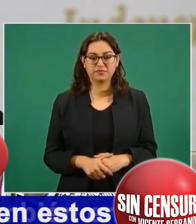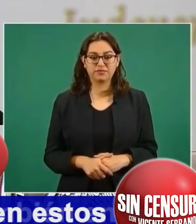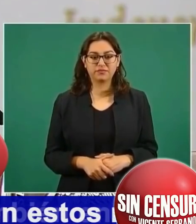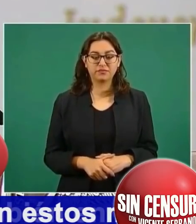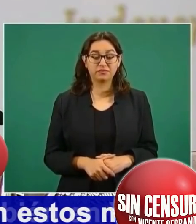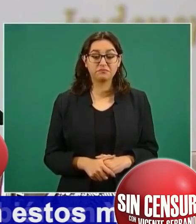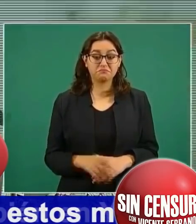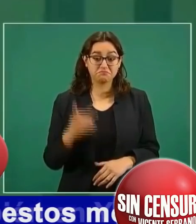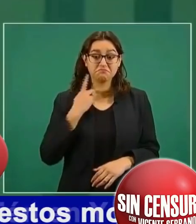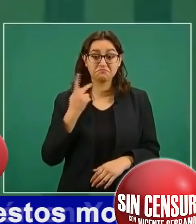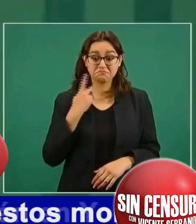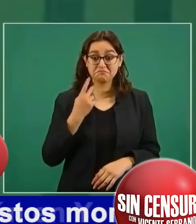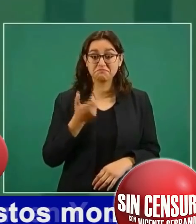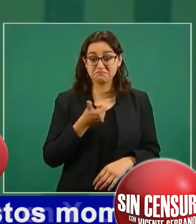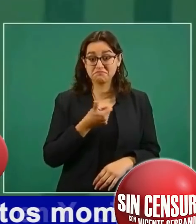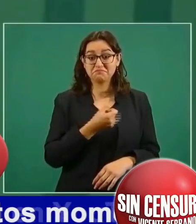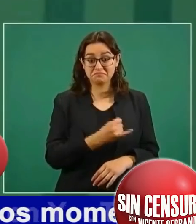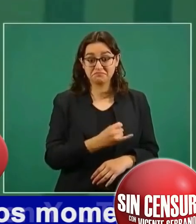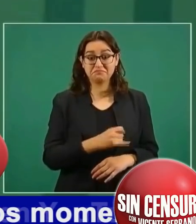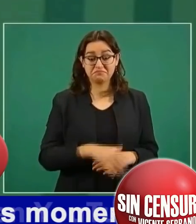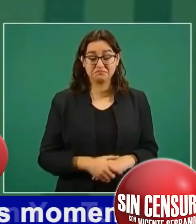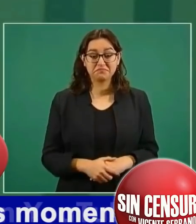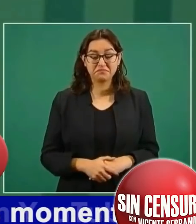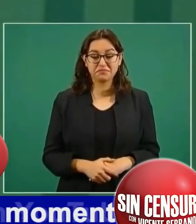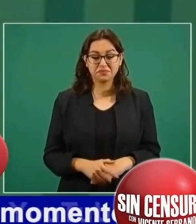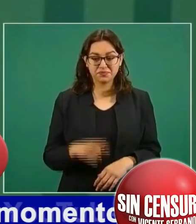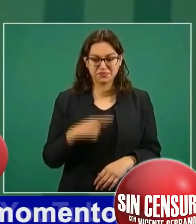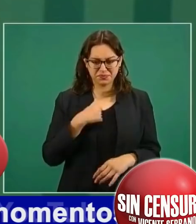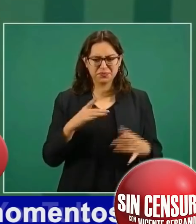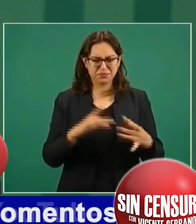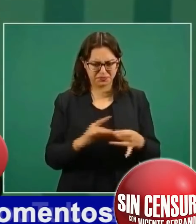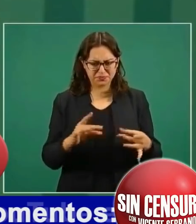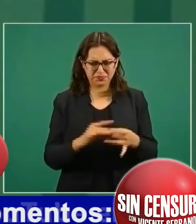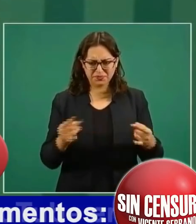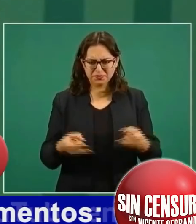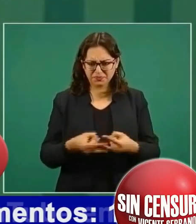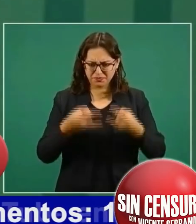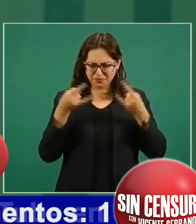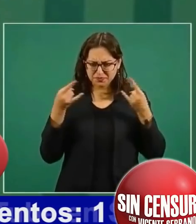Políticos. Les contaba yo la historia de un político